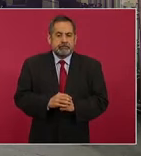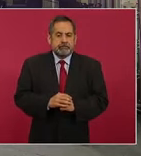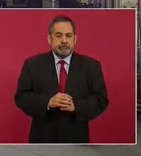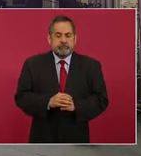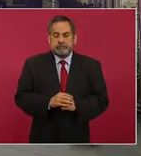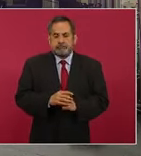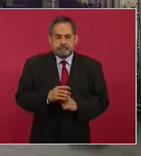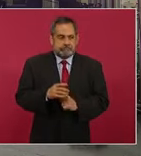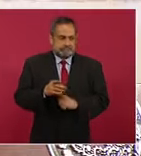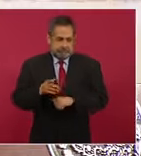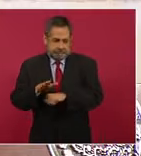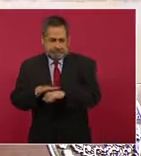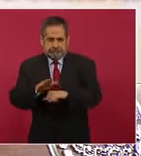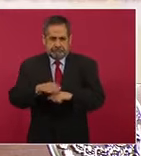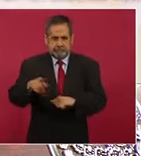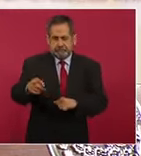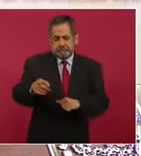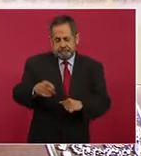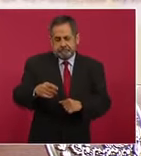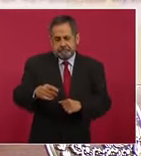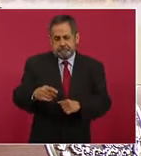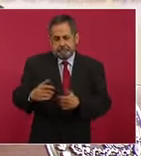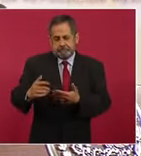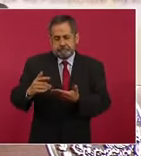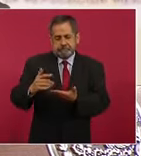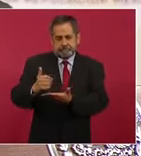sigan ayudando comprando